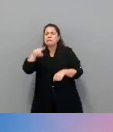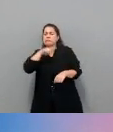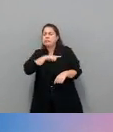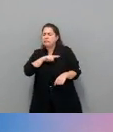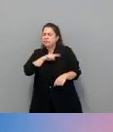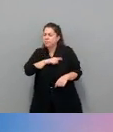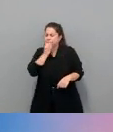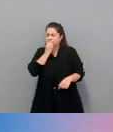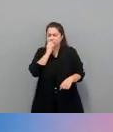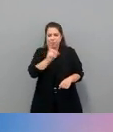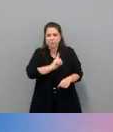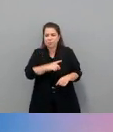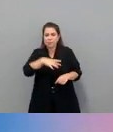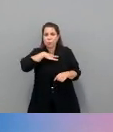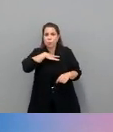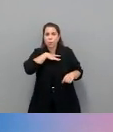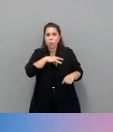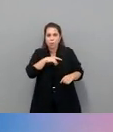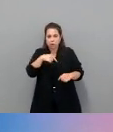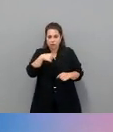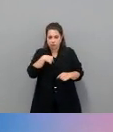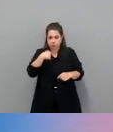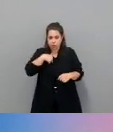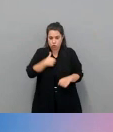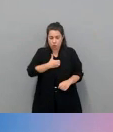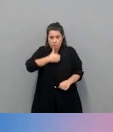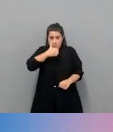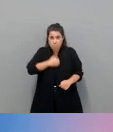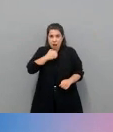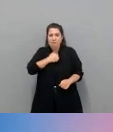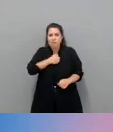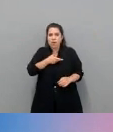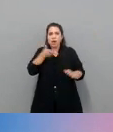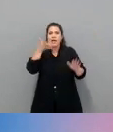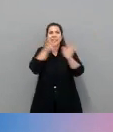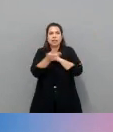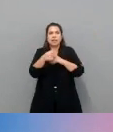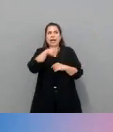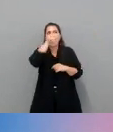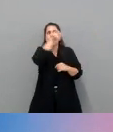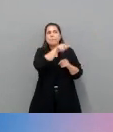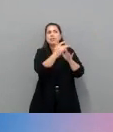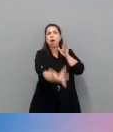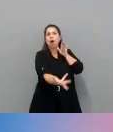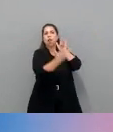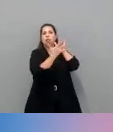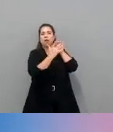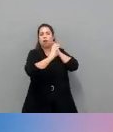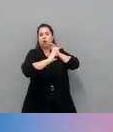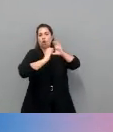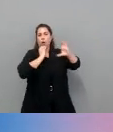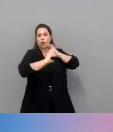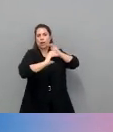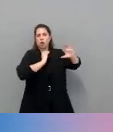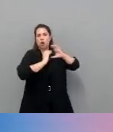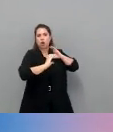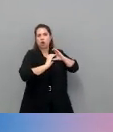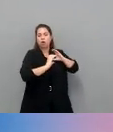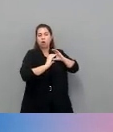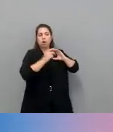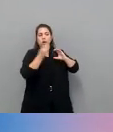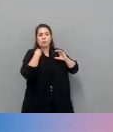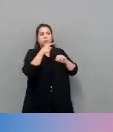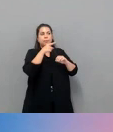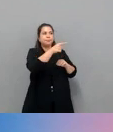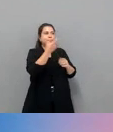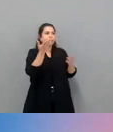mal, poder saber que si yo toco ese botón, alguien va a comunicarse conmigo y va a establecer, bueno,